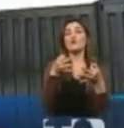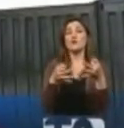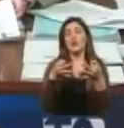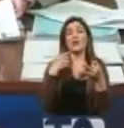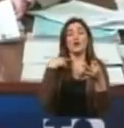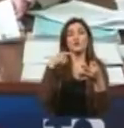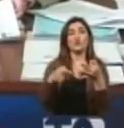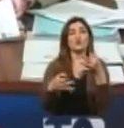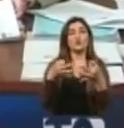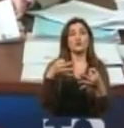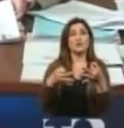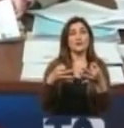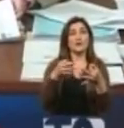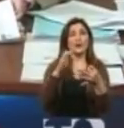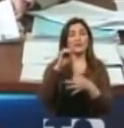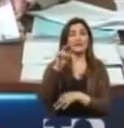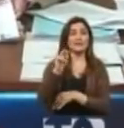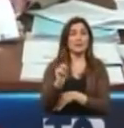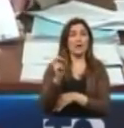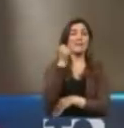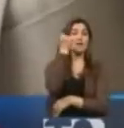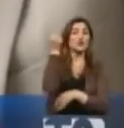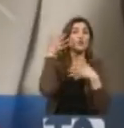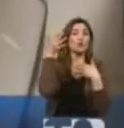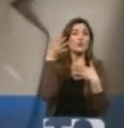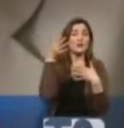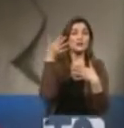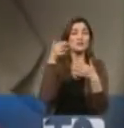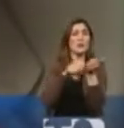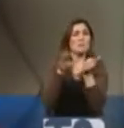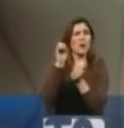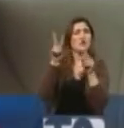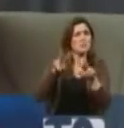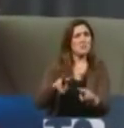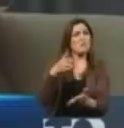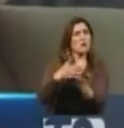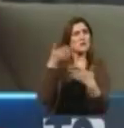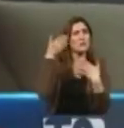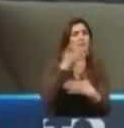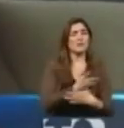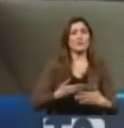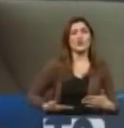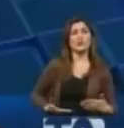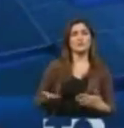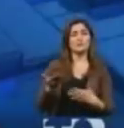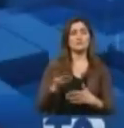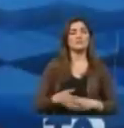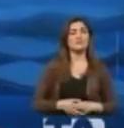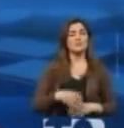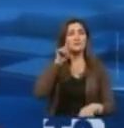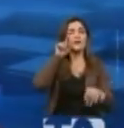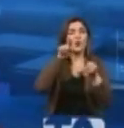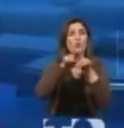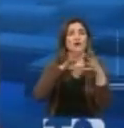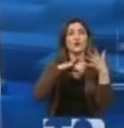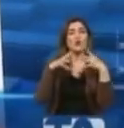Contencioso Electoral suspendía sus derechos políticos y de participación a su hermano, Patricio Vaca Mancheno, presidente del organismo. Esto de acuerdo